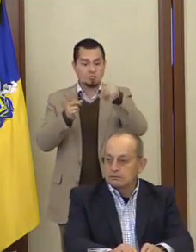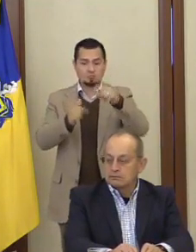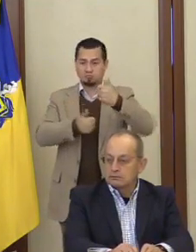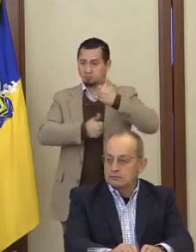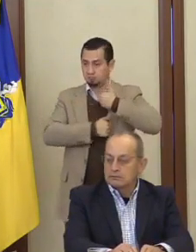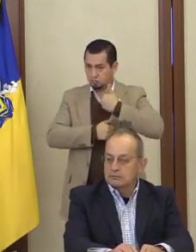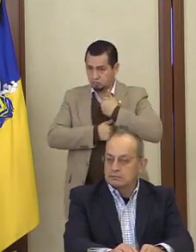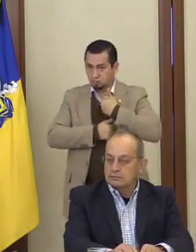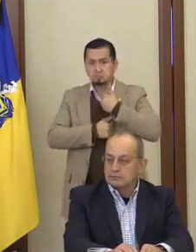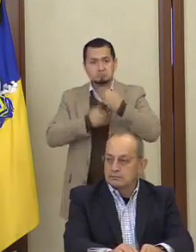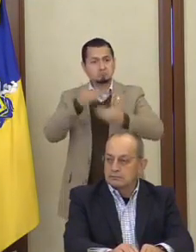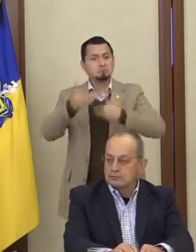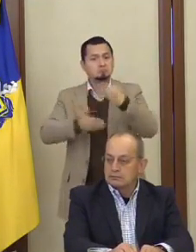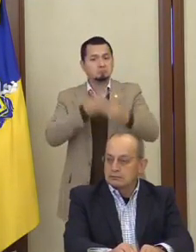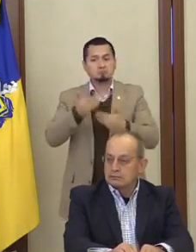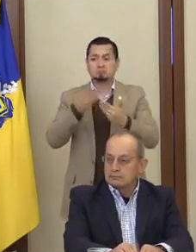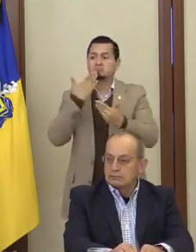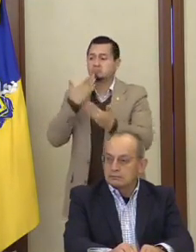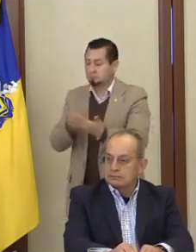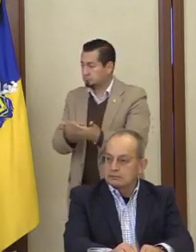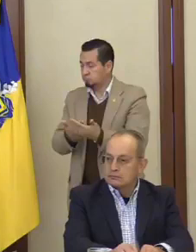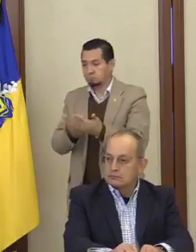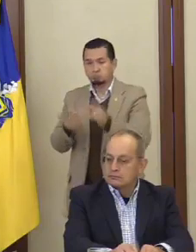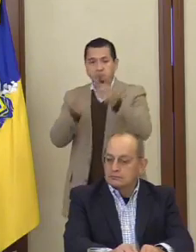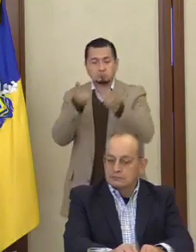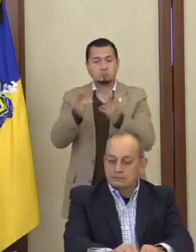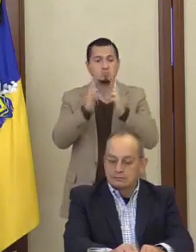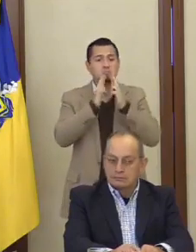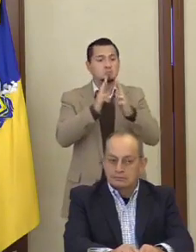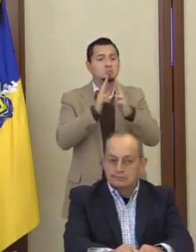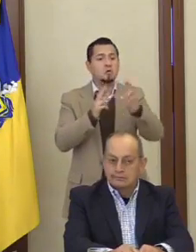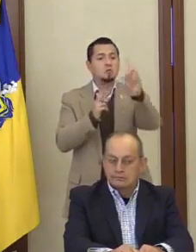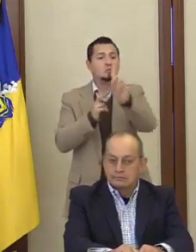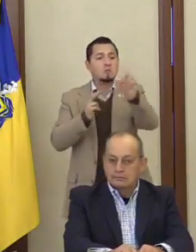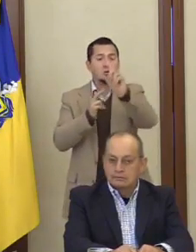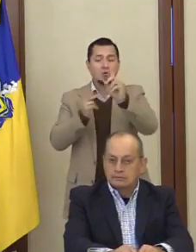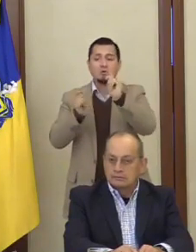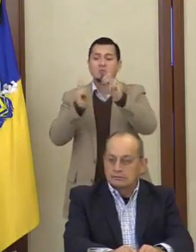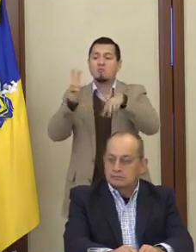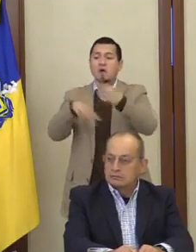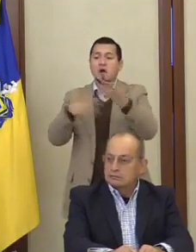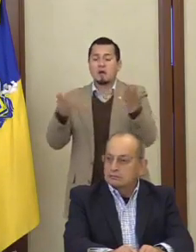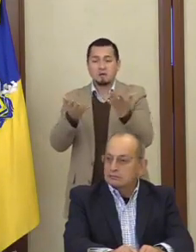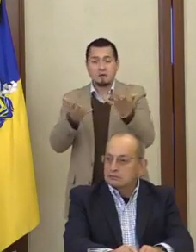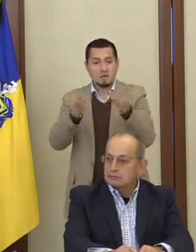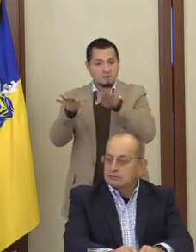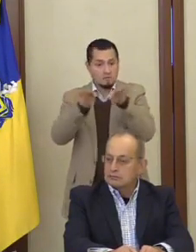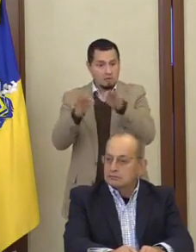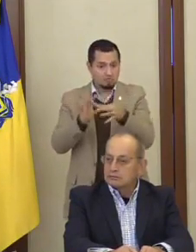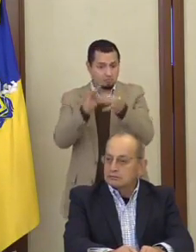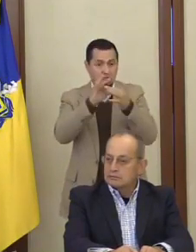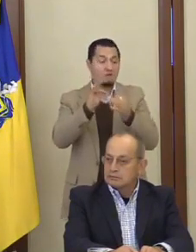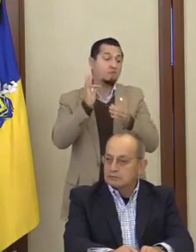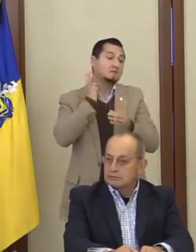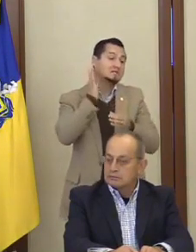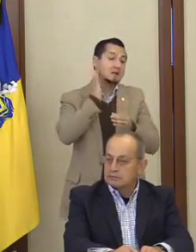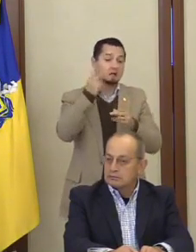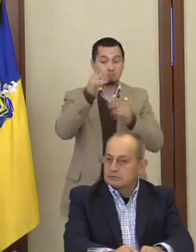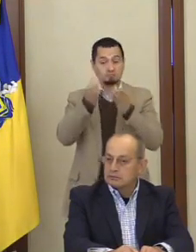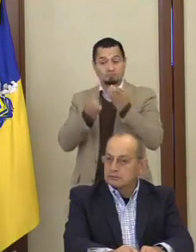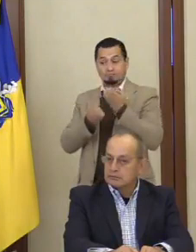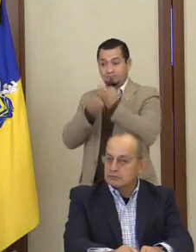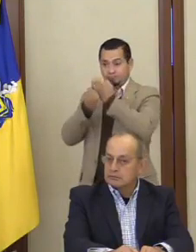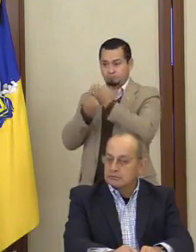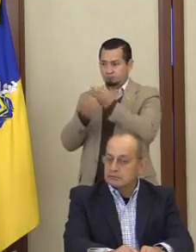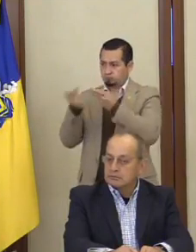avanzando. Vamos a dar, como les dije, los resultados el domingo. El trabajo que está haciendo el fiscal del Estado